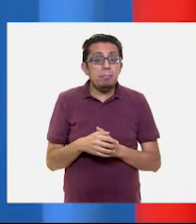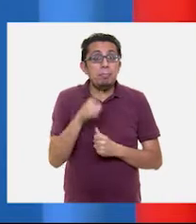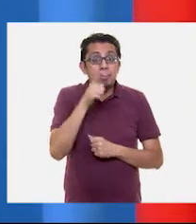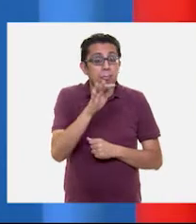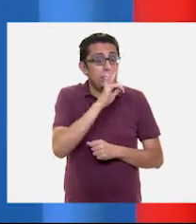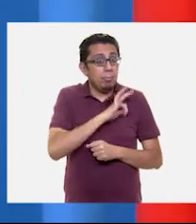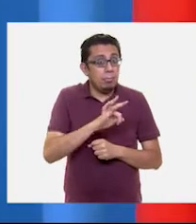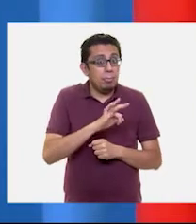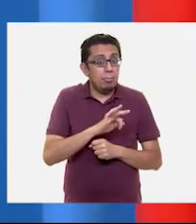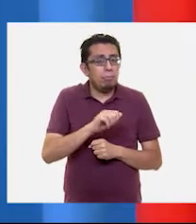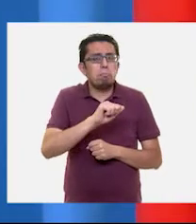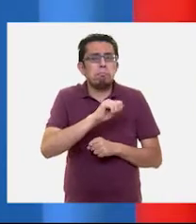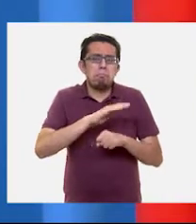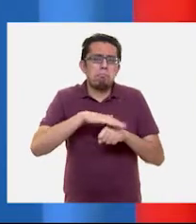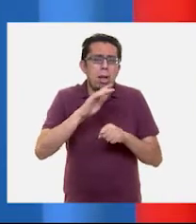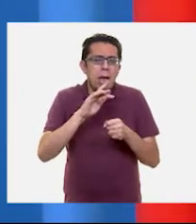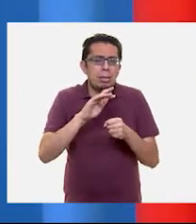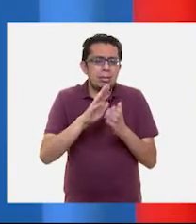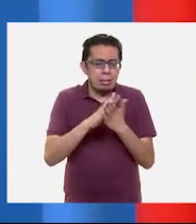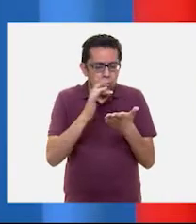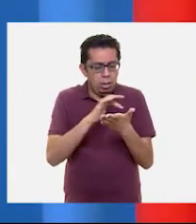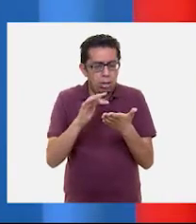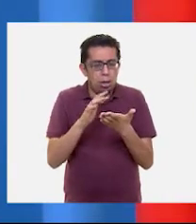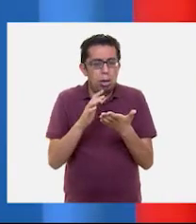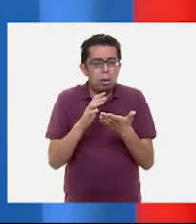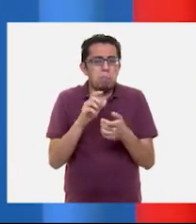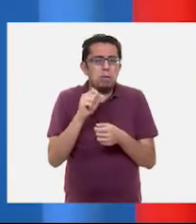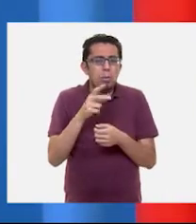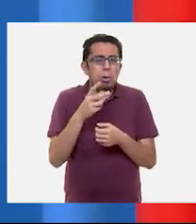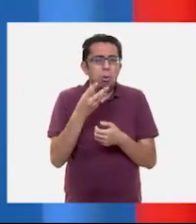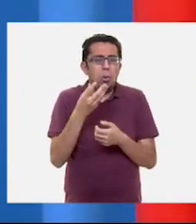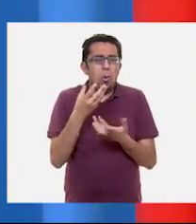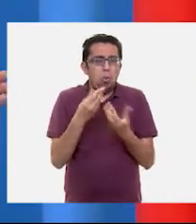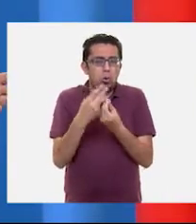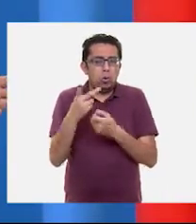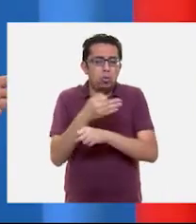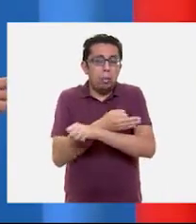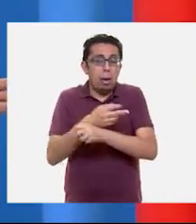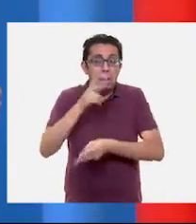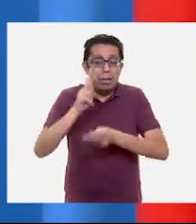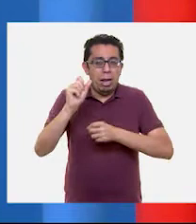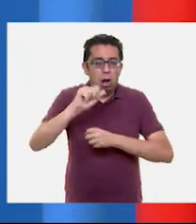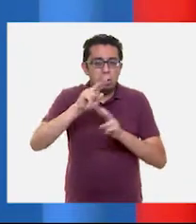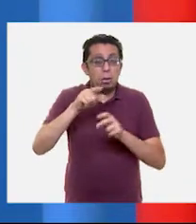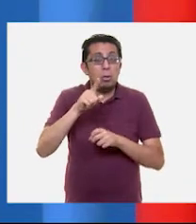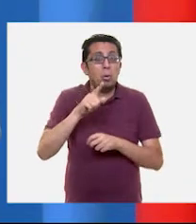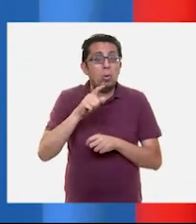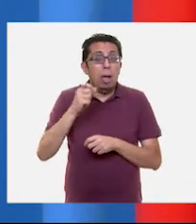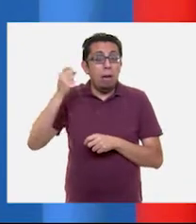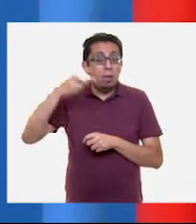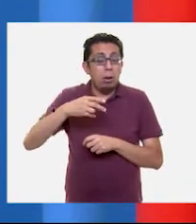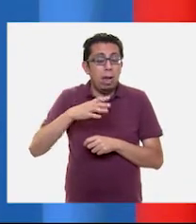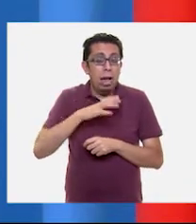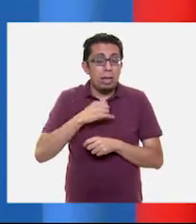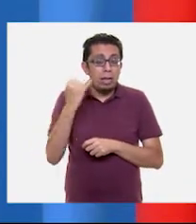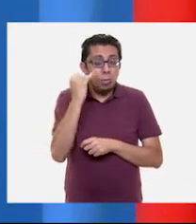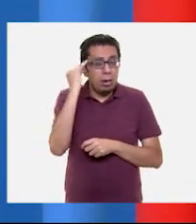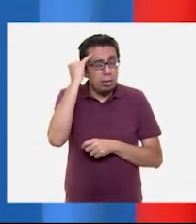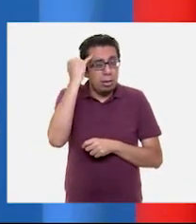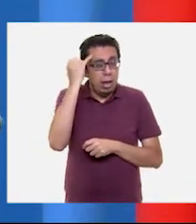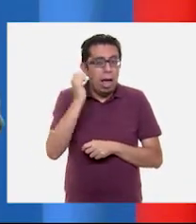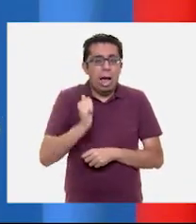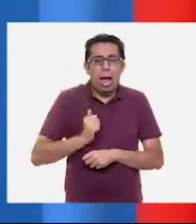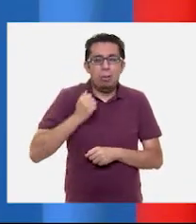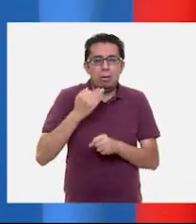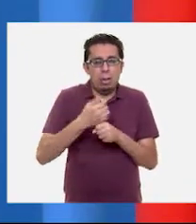Si te es posible, consulta otros libros y comenta el tema de hoy con tu familia. Si tienes la fortuna de hablar una lengua indígena, aprovecha este momento